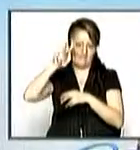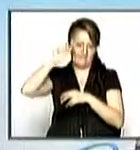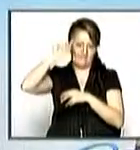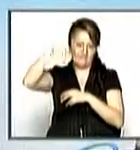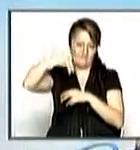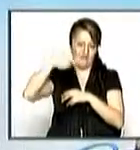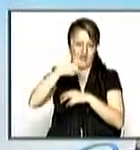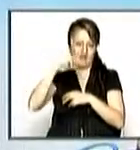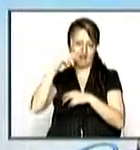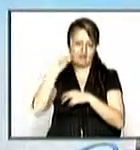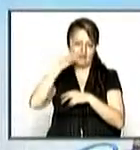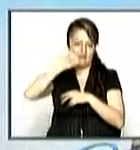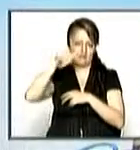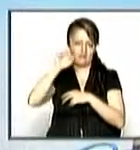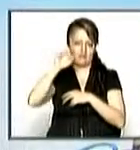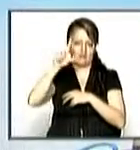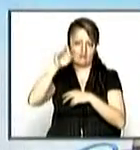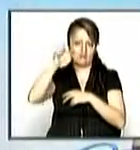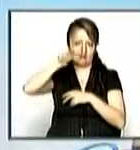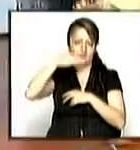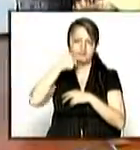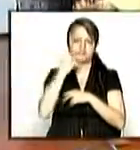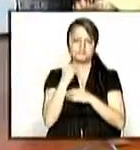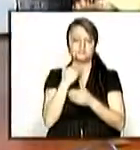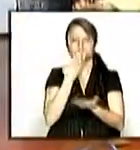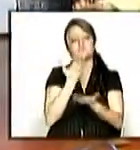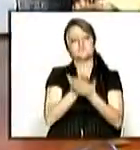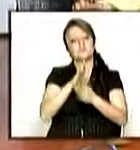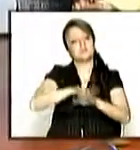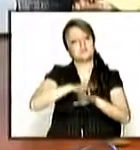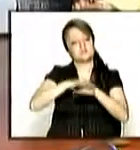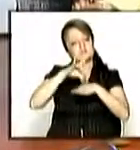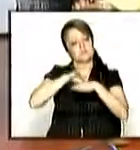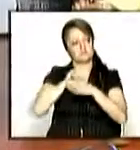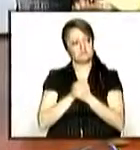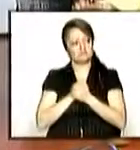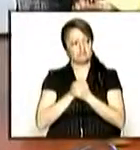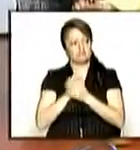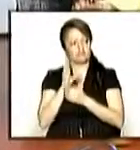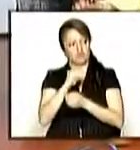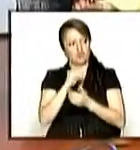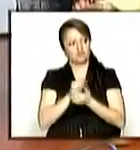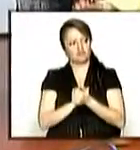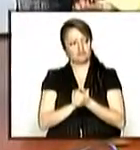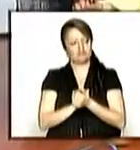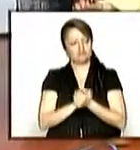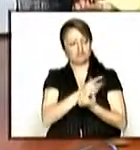Vital. Muy buenas tardes, doctor. Doctor Oscar,